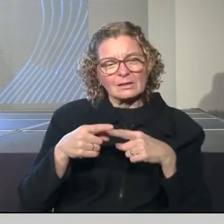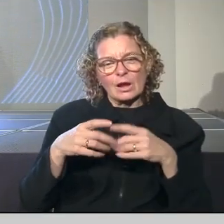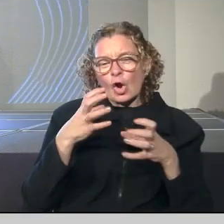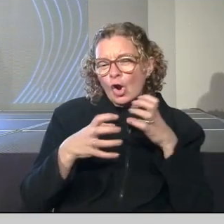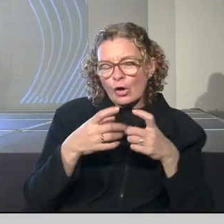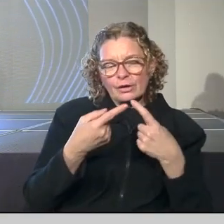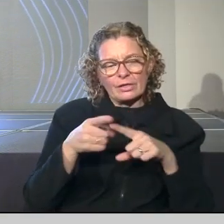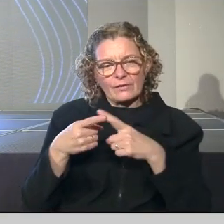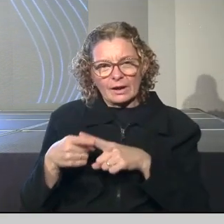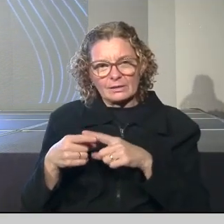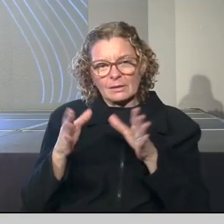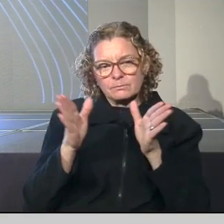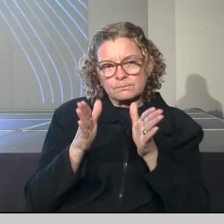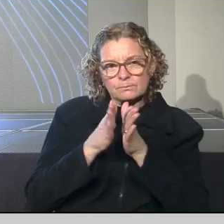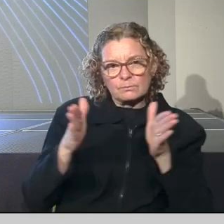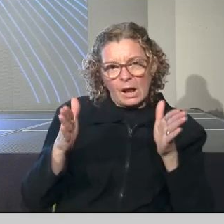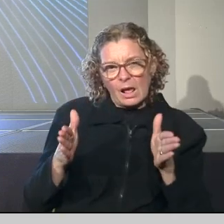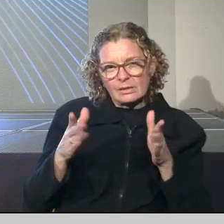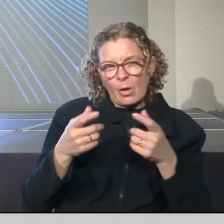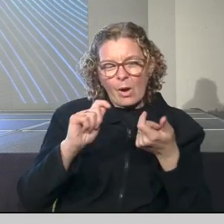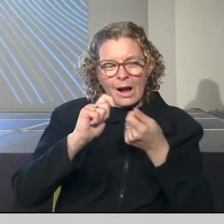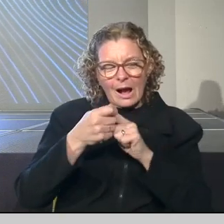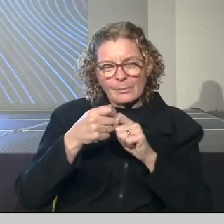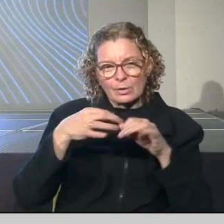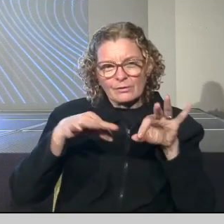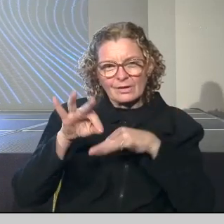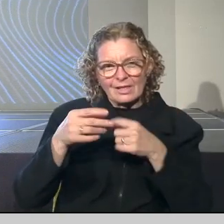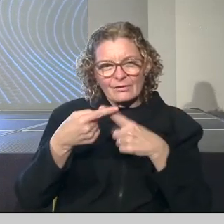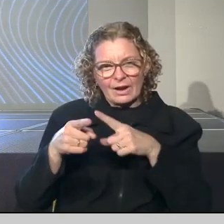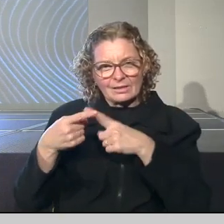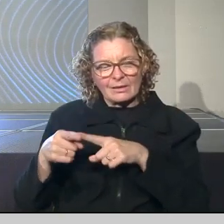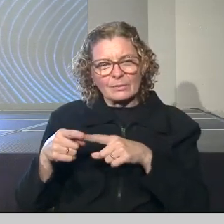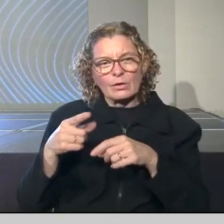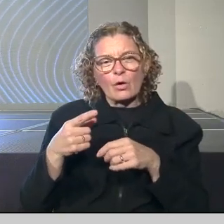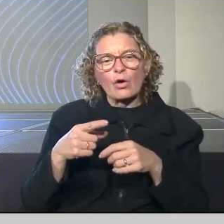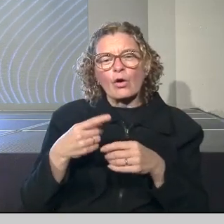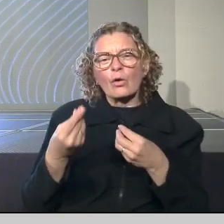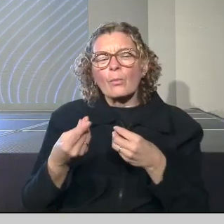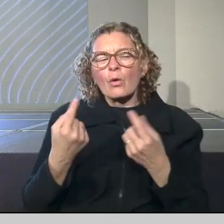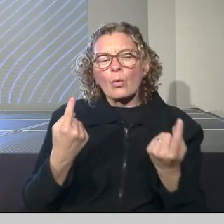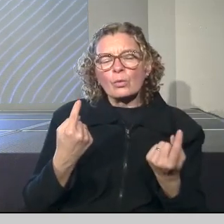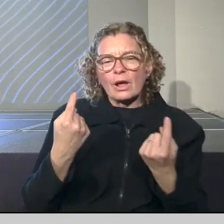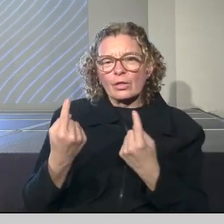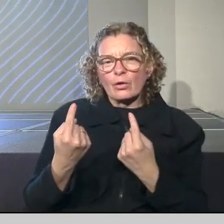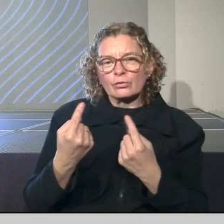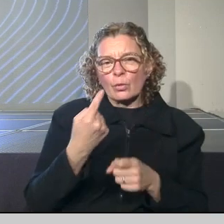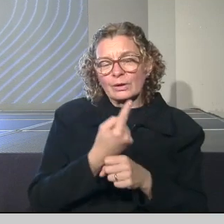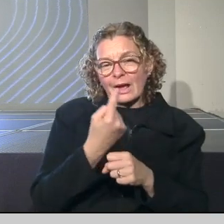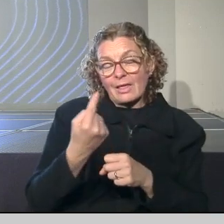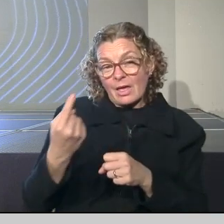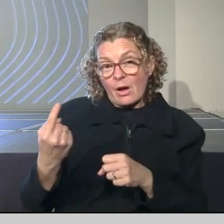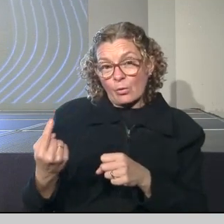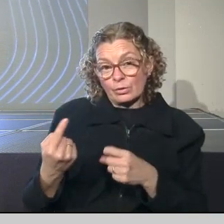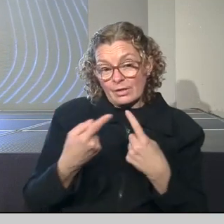colores, incluso algún cambio de material. Y puede surgir la duda de si nos conviene más tener una publicación por cada una de